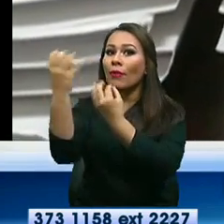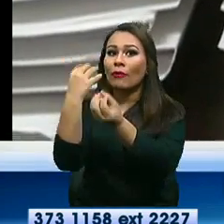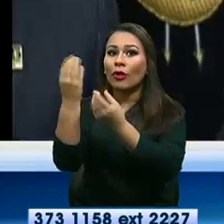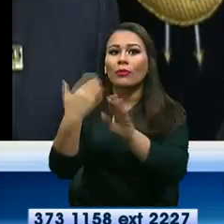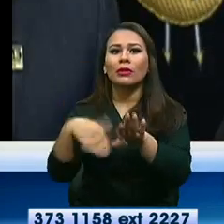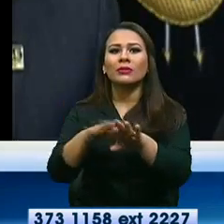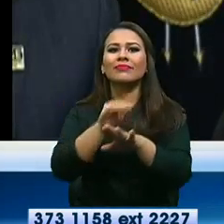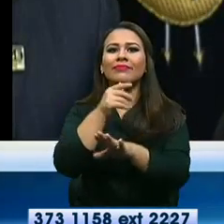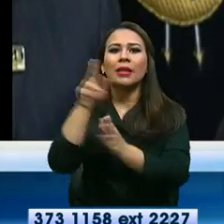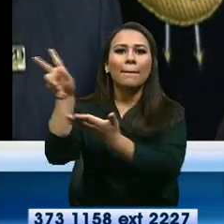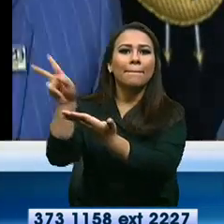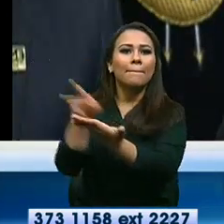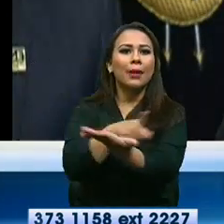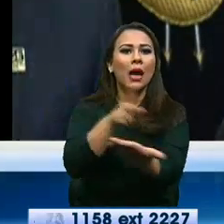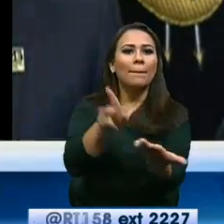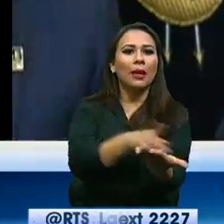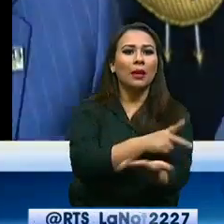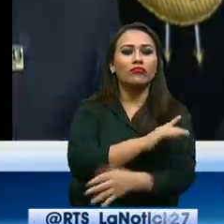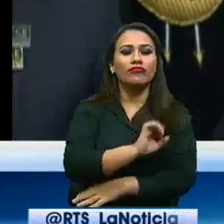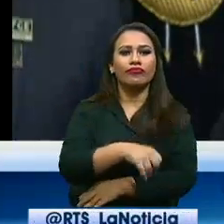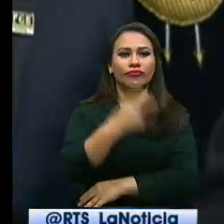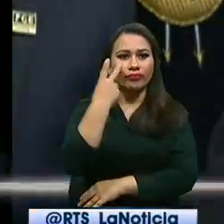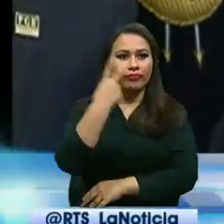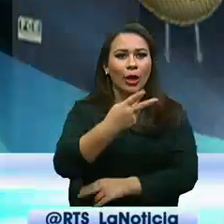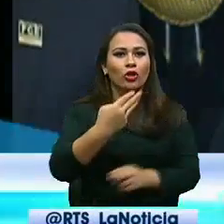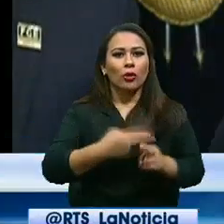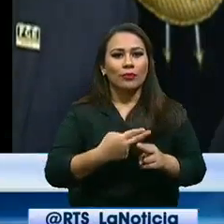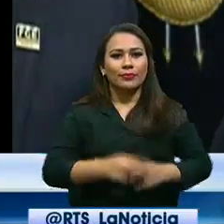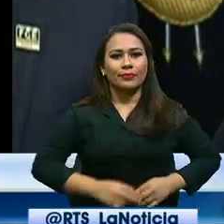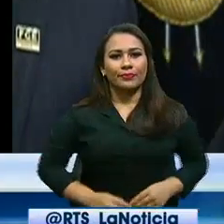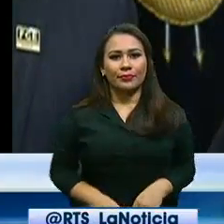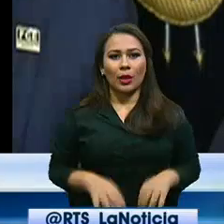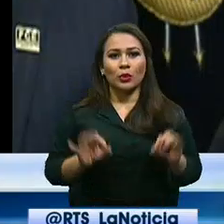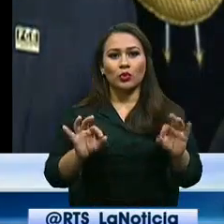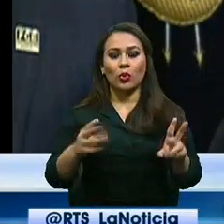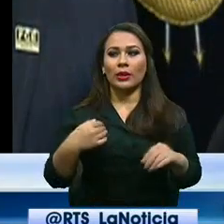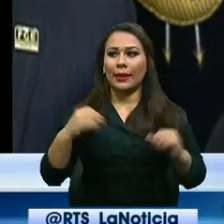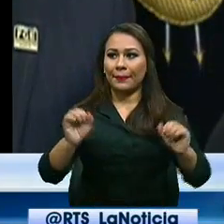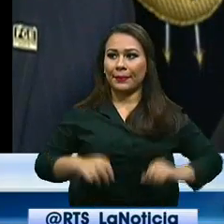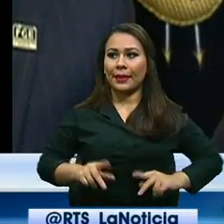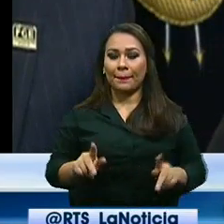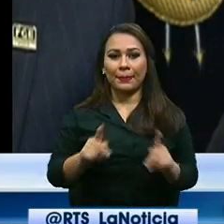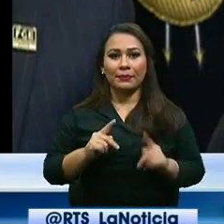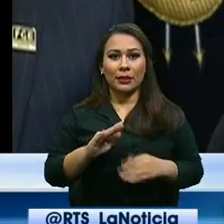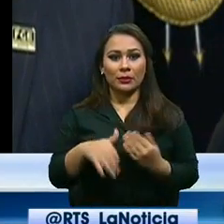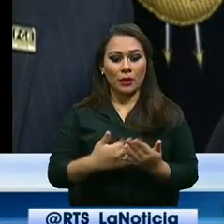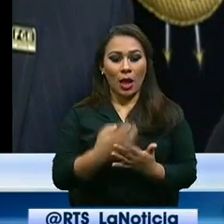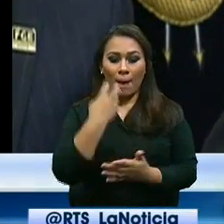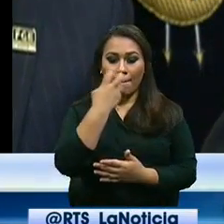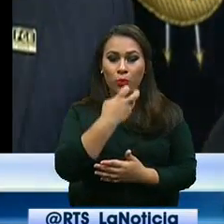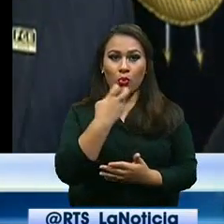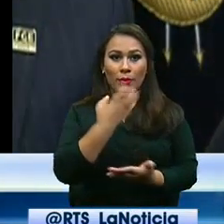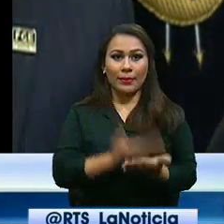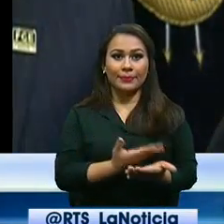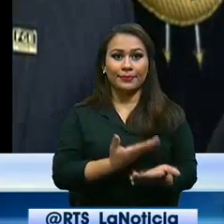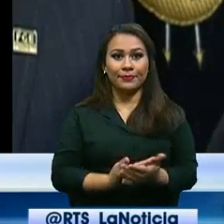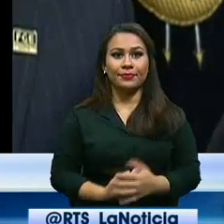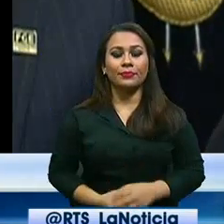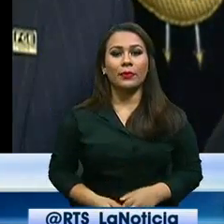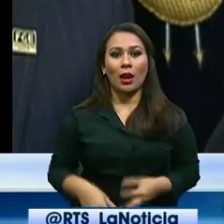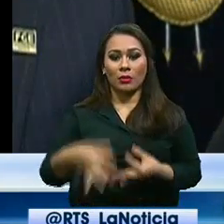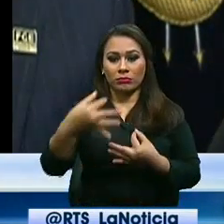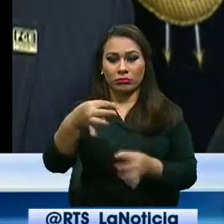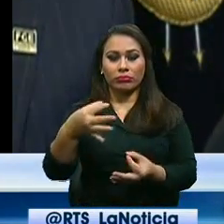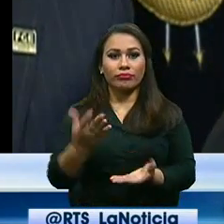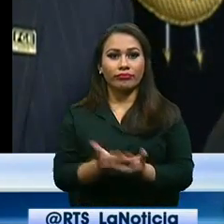caso. Y va a permitir acceder a todas las evidencias, documentos